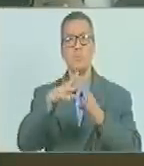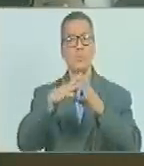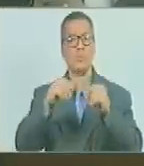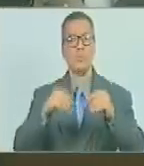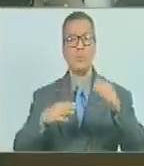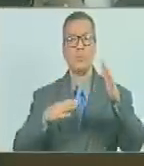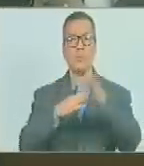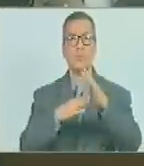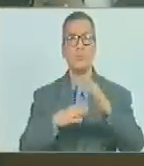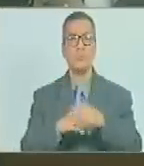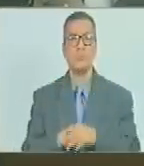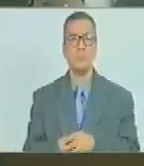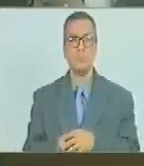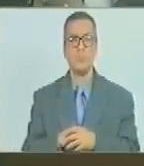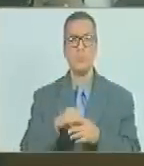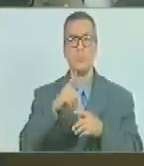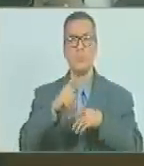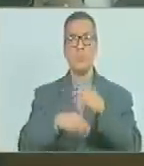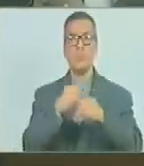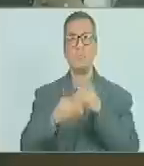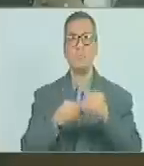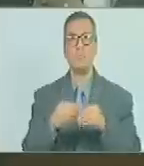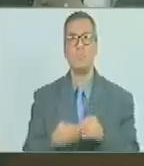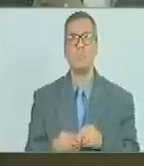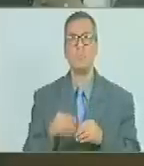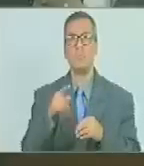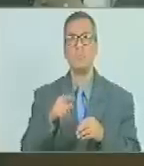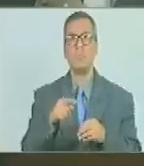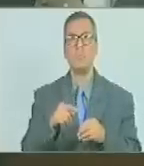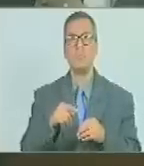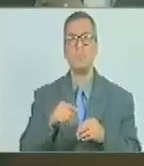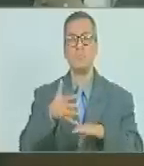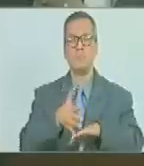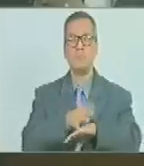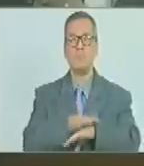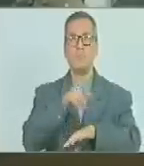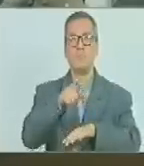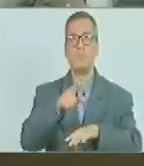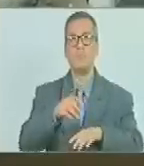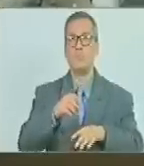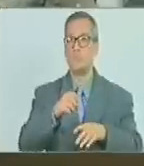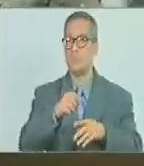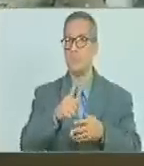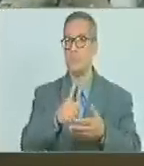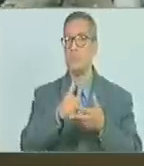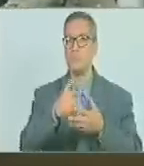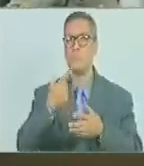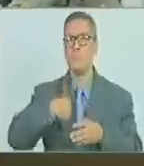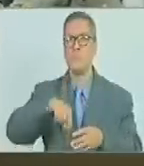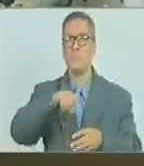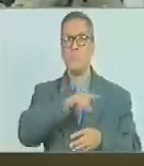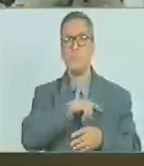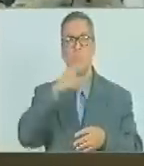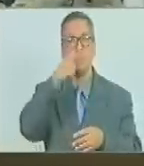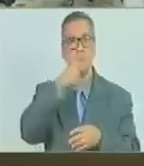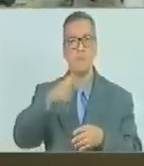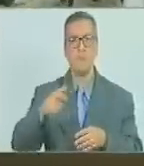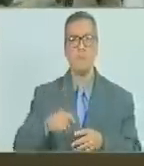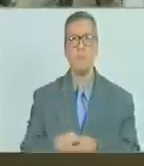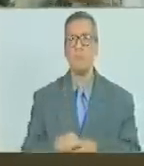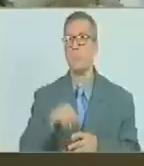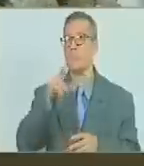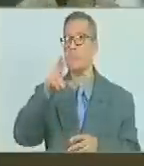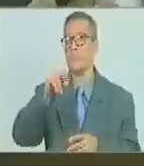bloqueo que depauperó la calidad de vida y el estado de bienestar de nuestro pueblo